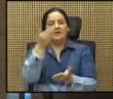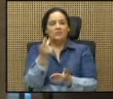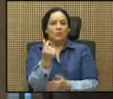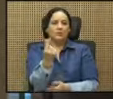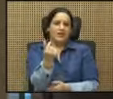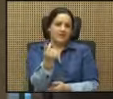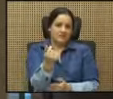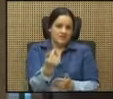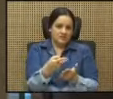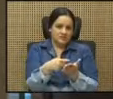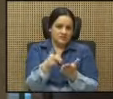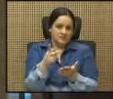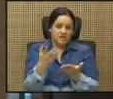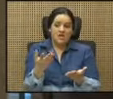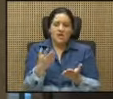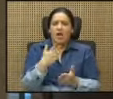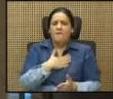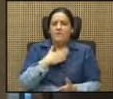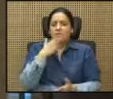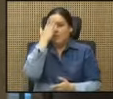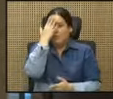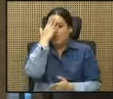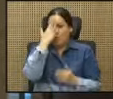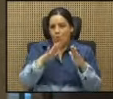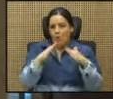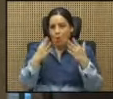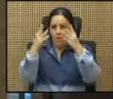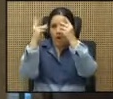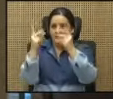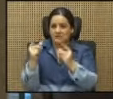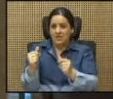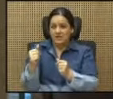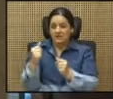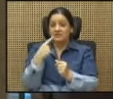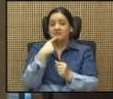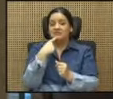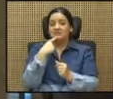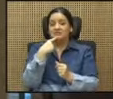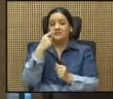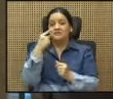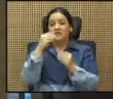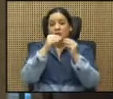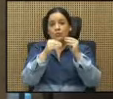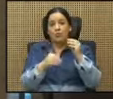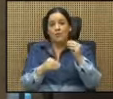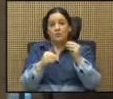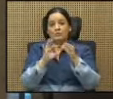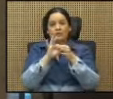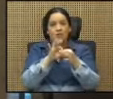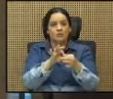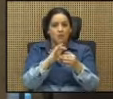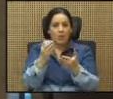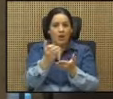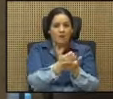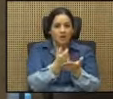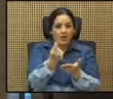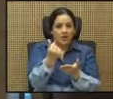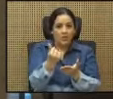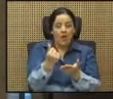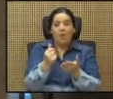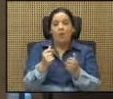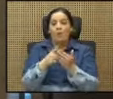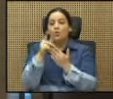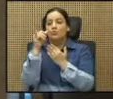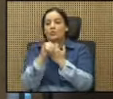preocupa cómo Hacienda da estimados de recaudación con estos proyectos de la agenda del Fondo